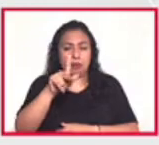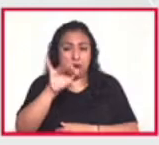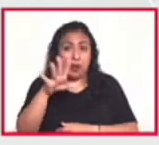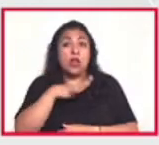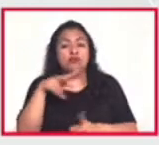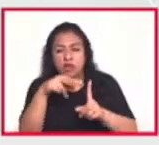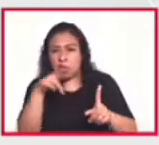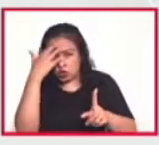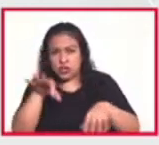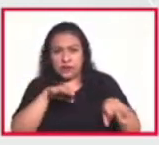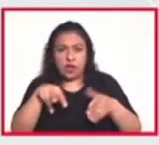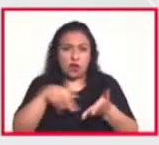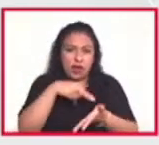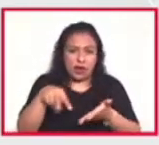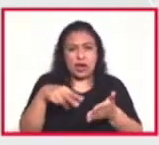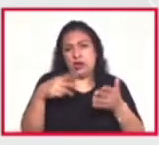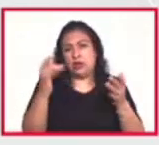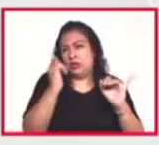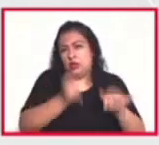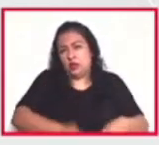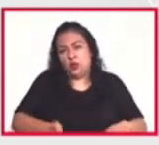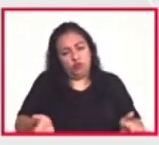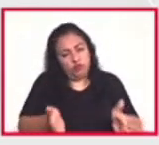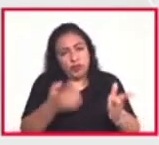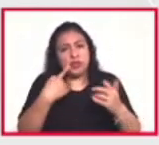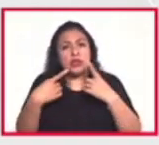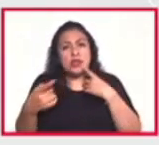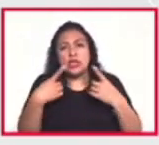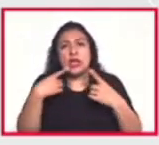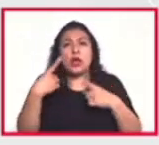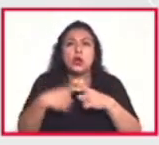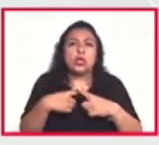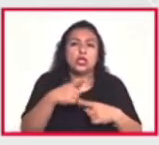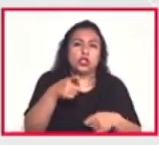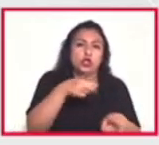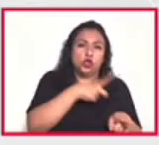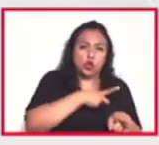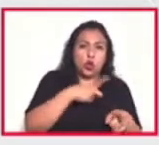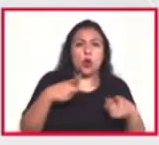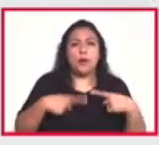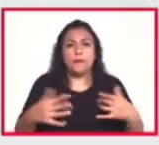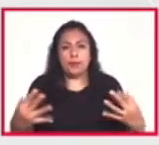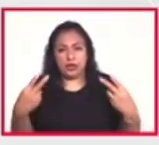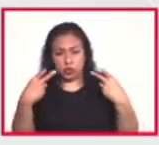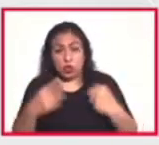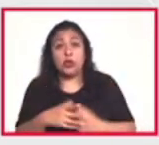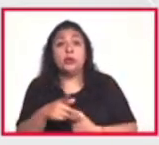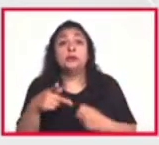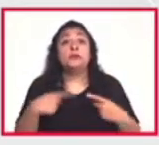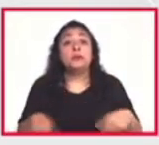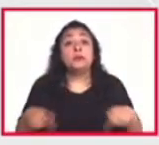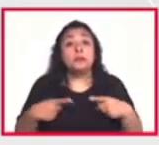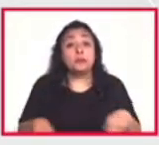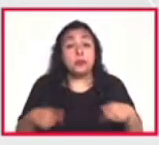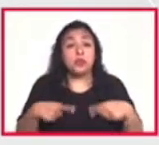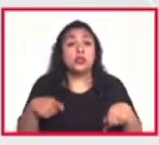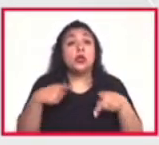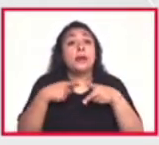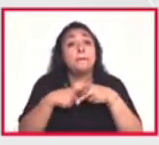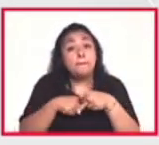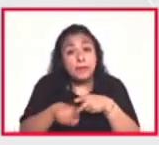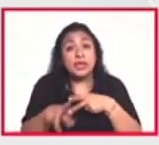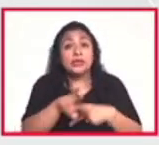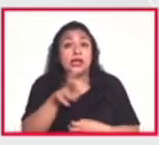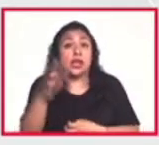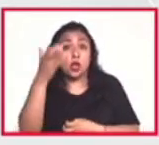como artista individual e incentivar el diálogo entre el solista y el público. Que el público empiece a reconocer